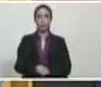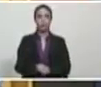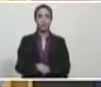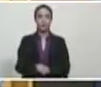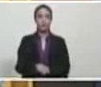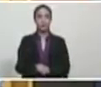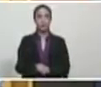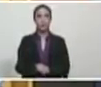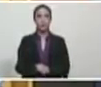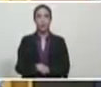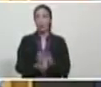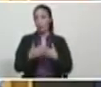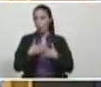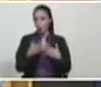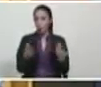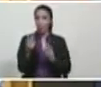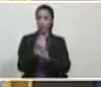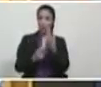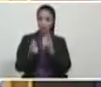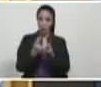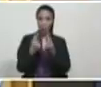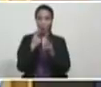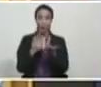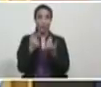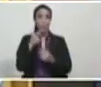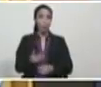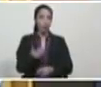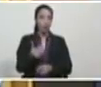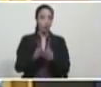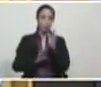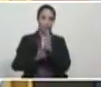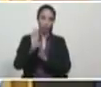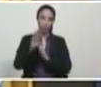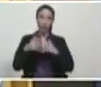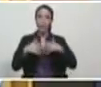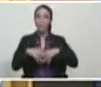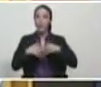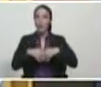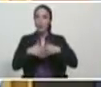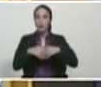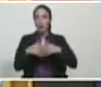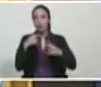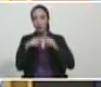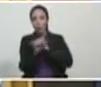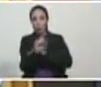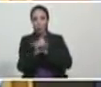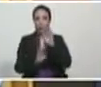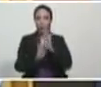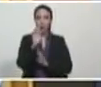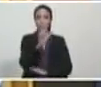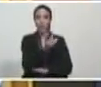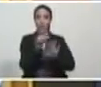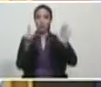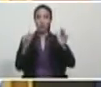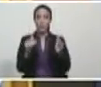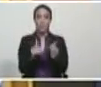inicial de arranque del motor automotriz de 36.500